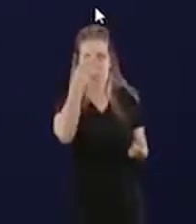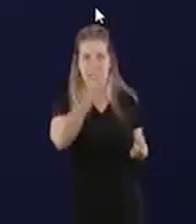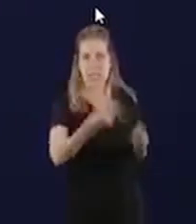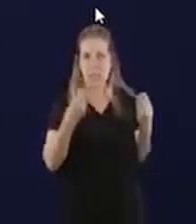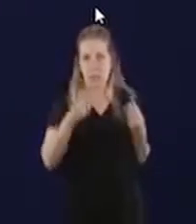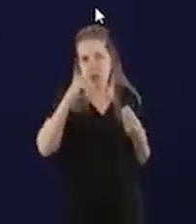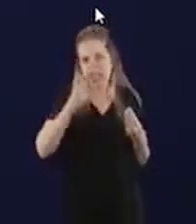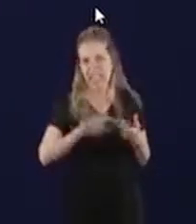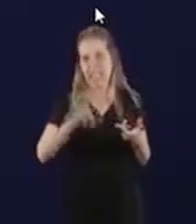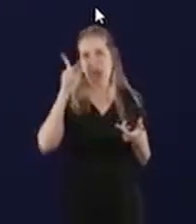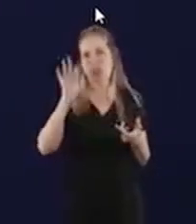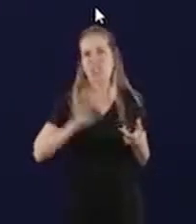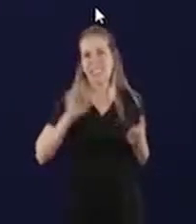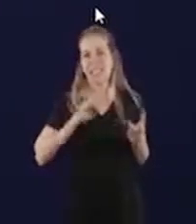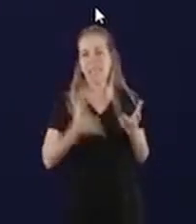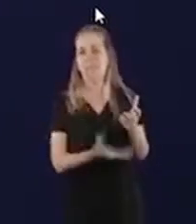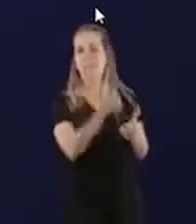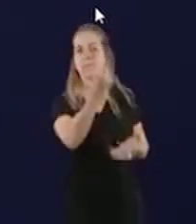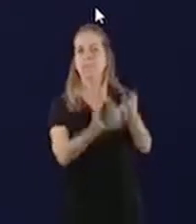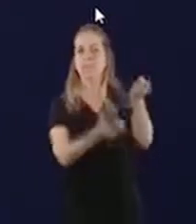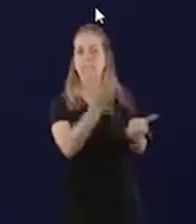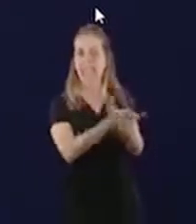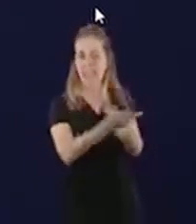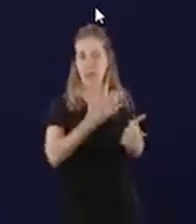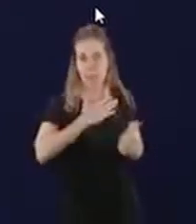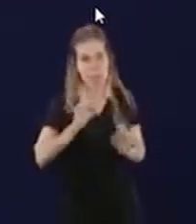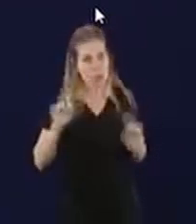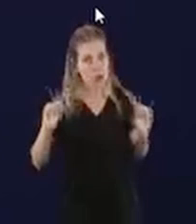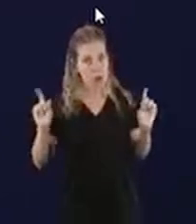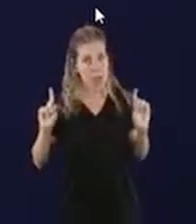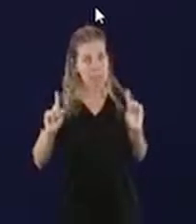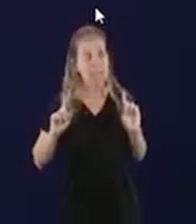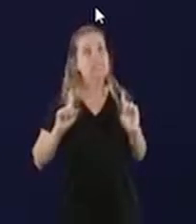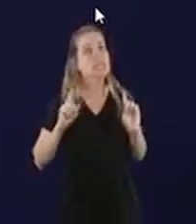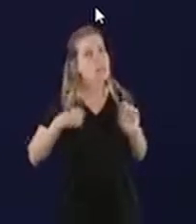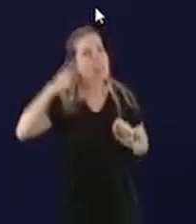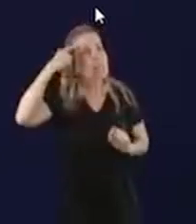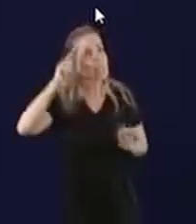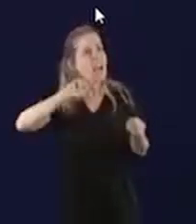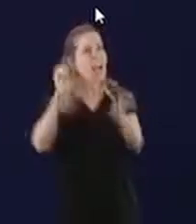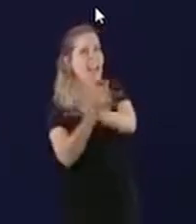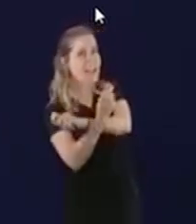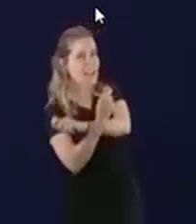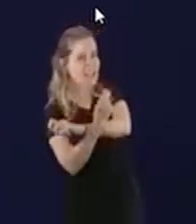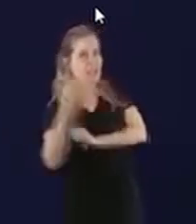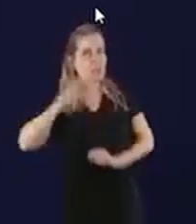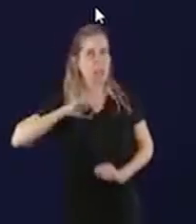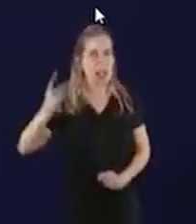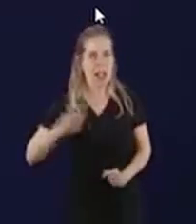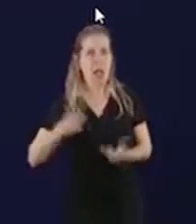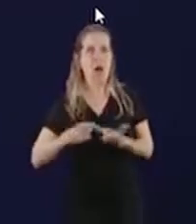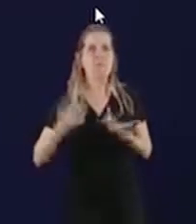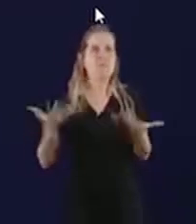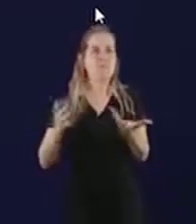80 años para ganar derechos que en lo personal creo que no lo fueron sino que fue la degradación de las relaciones laborales y del ingreso de la gente y del bienestar de la